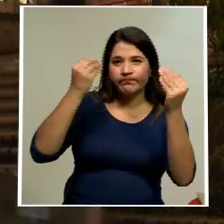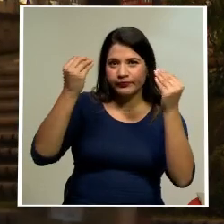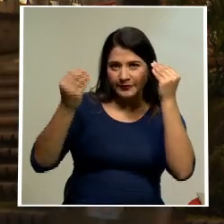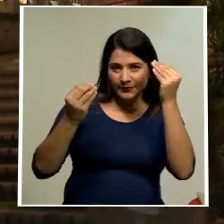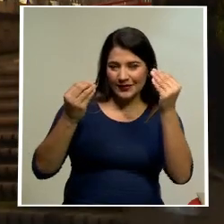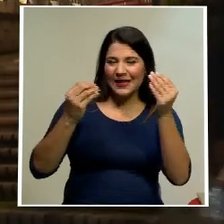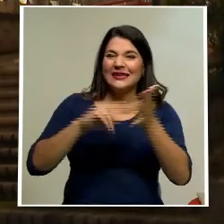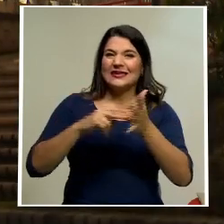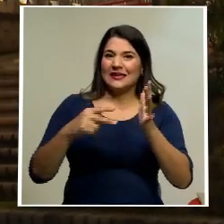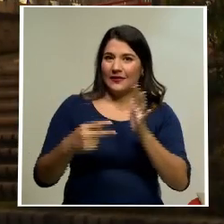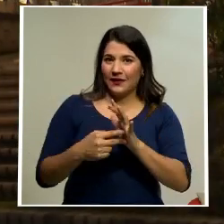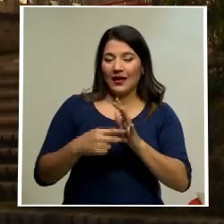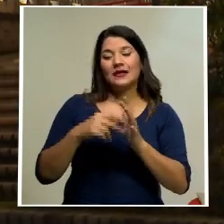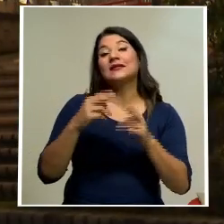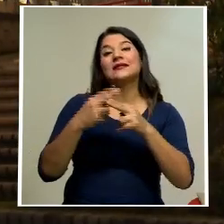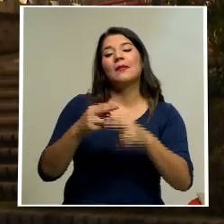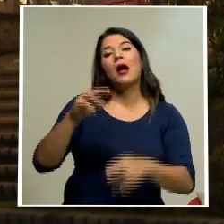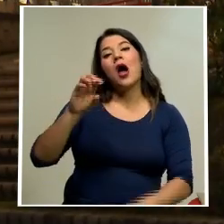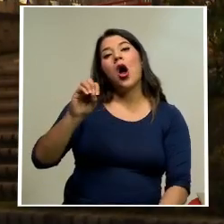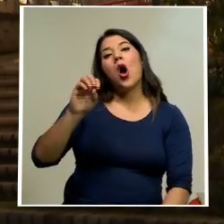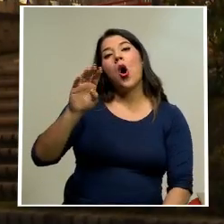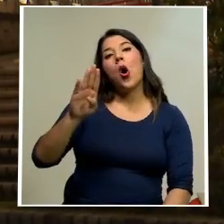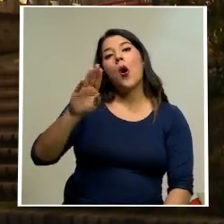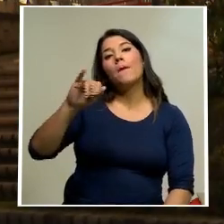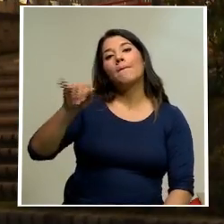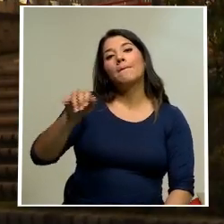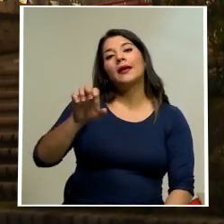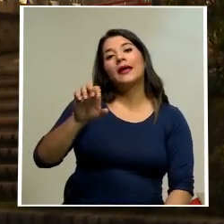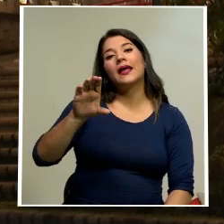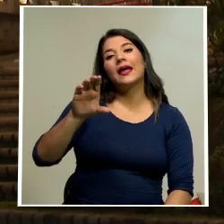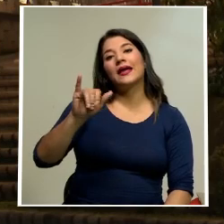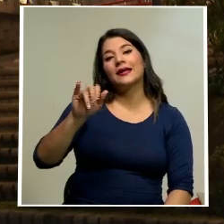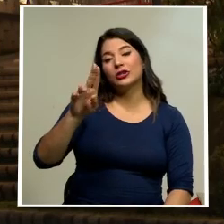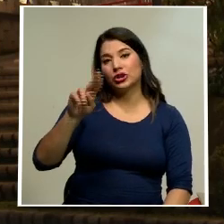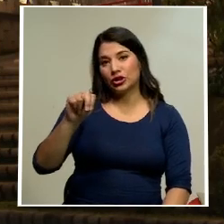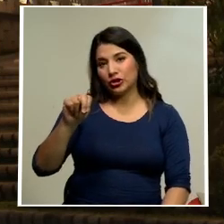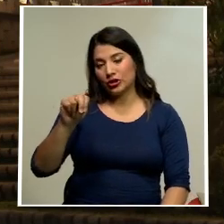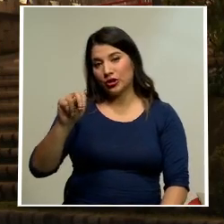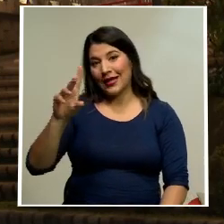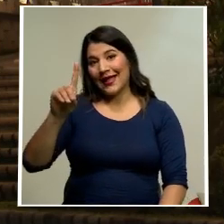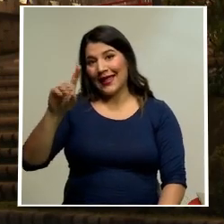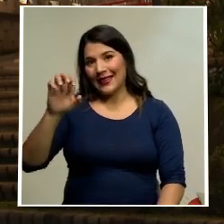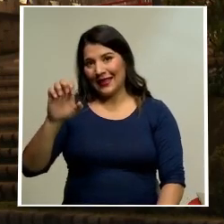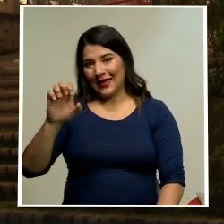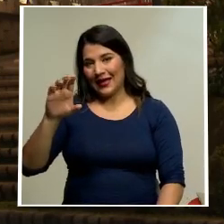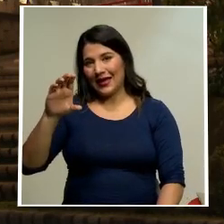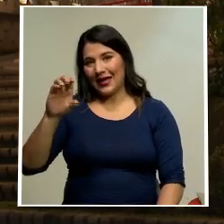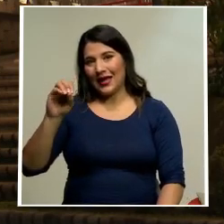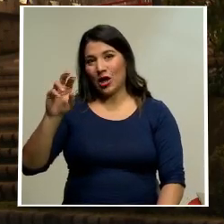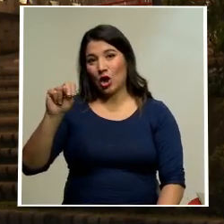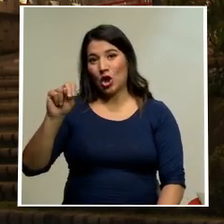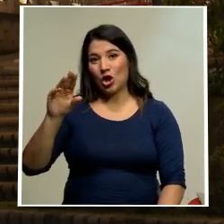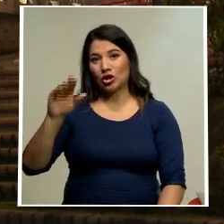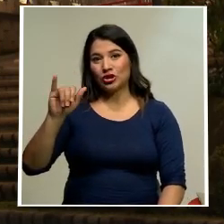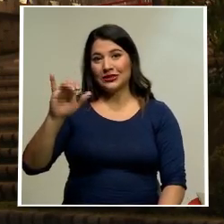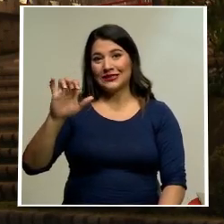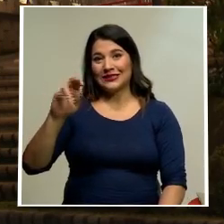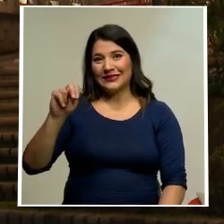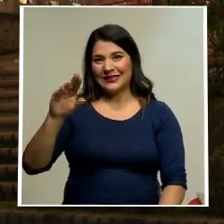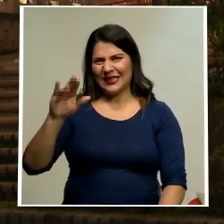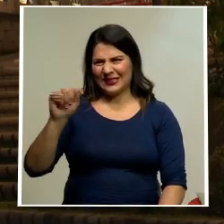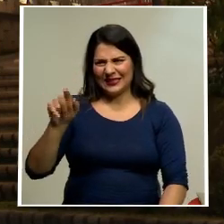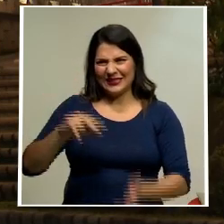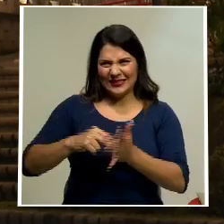Legislativa pues mantiene dudas en algunos congresistas, inclusive de la bancada oficialista, quienes aseguran que si este